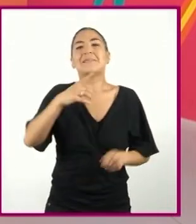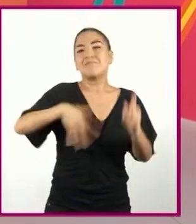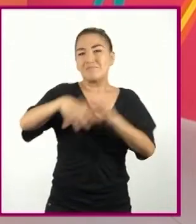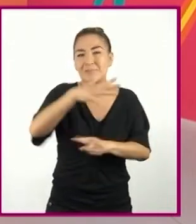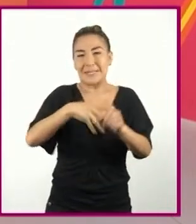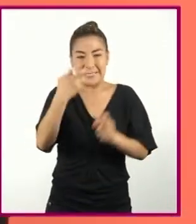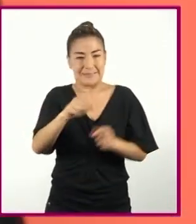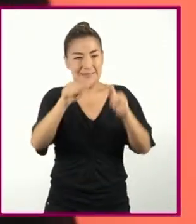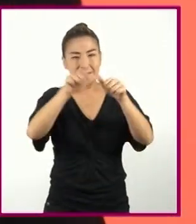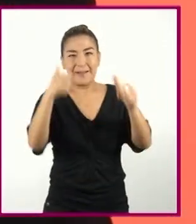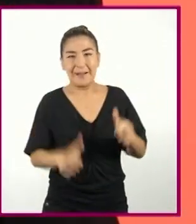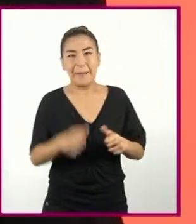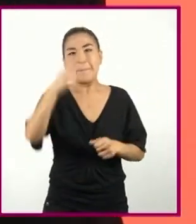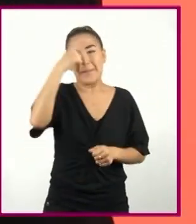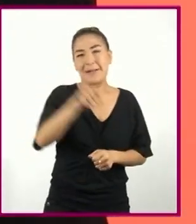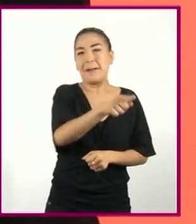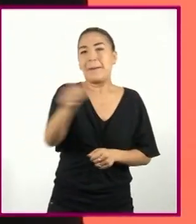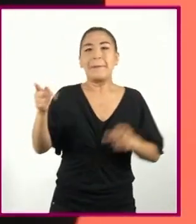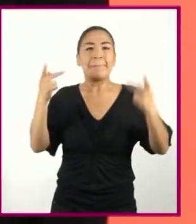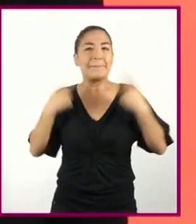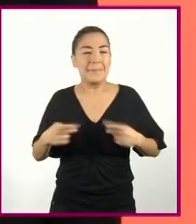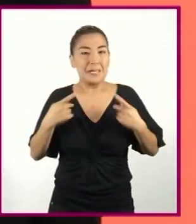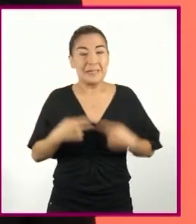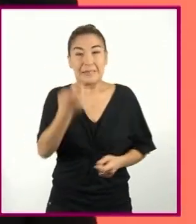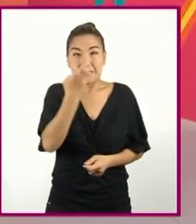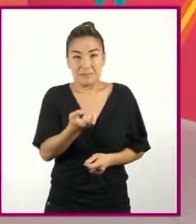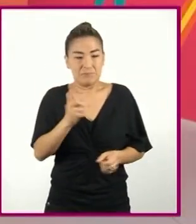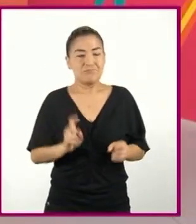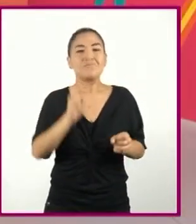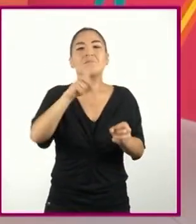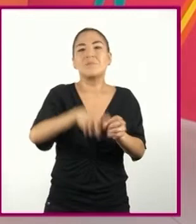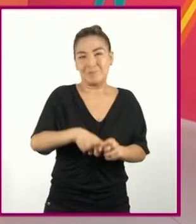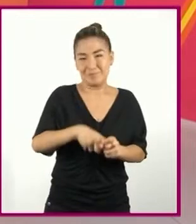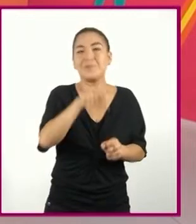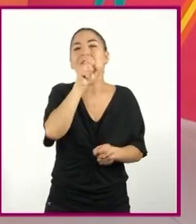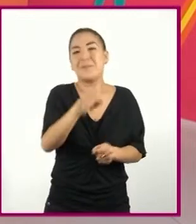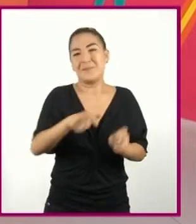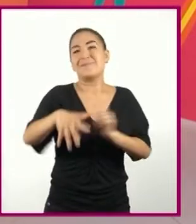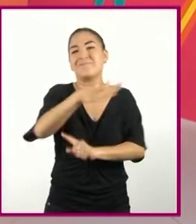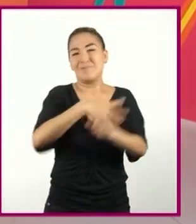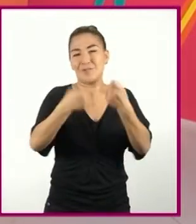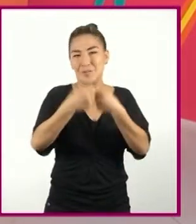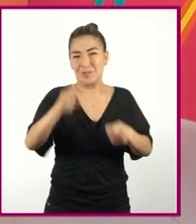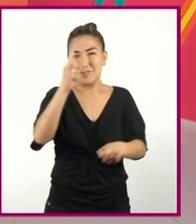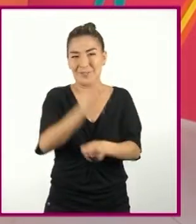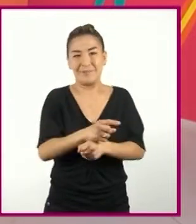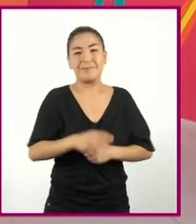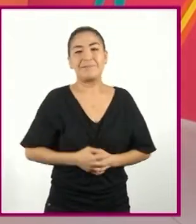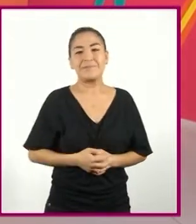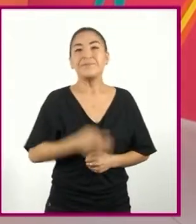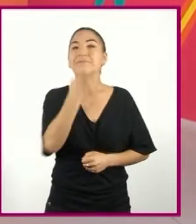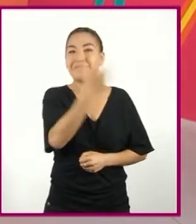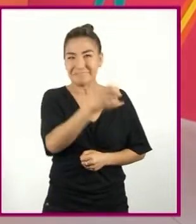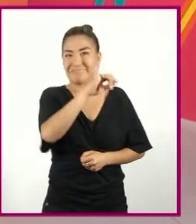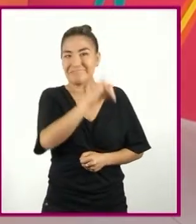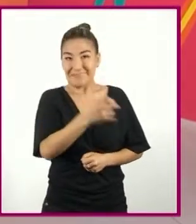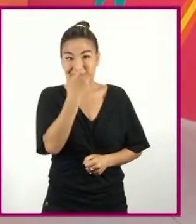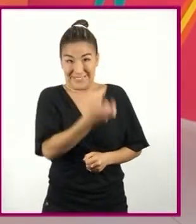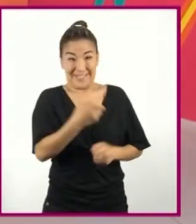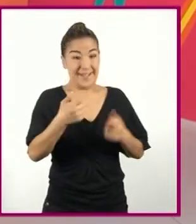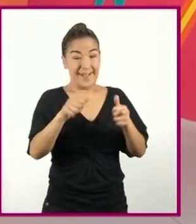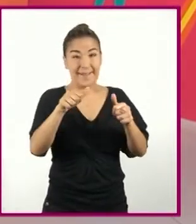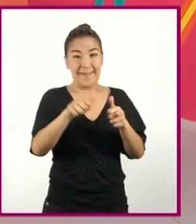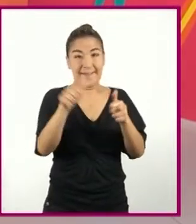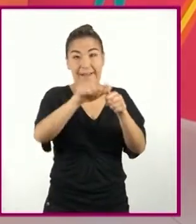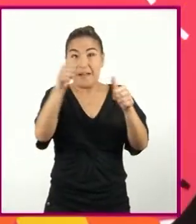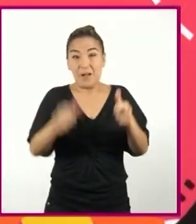las artes en las personas que son parte de una sociedad. Así es, las artes no son exclusivas